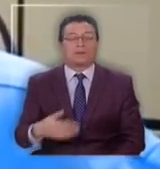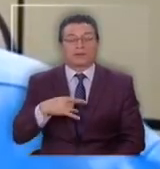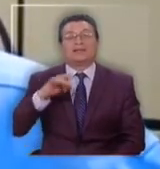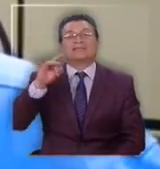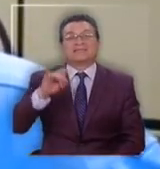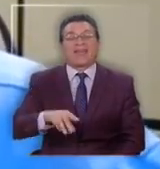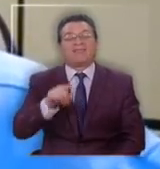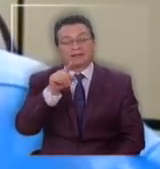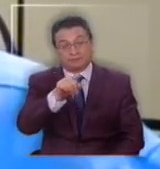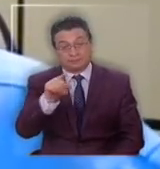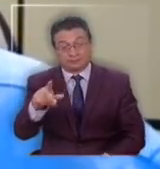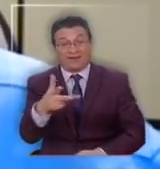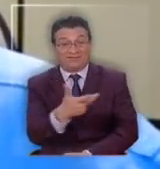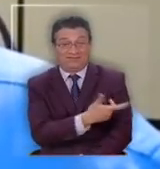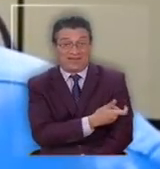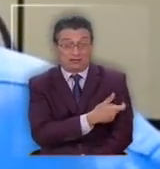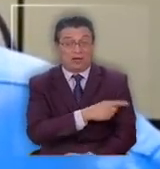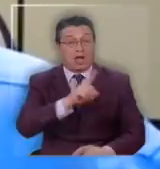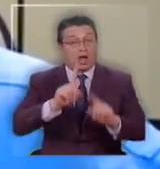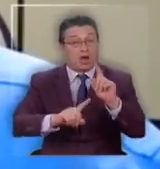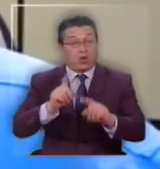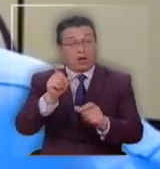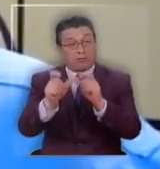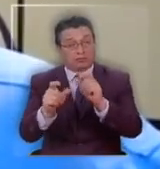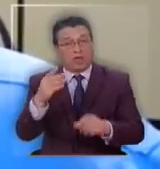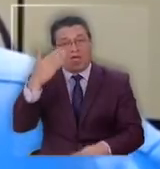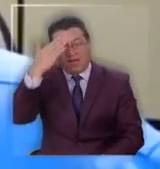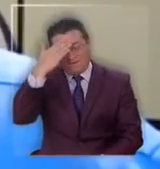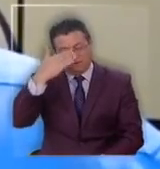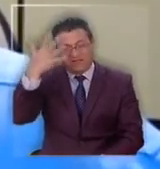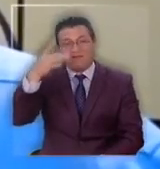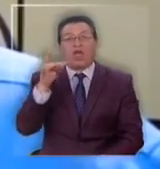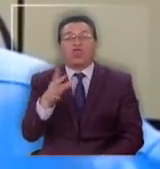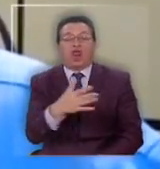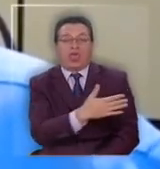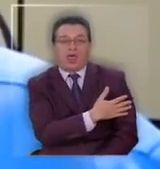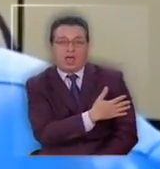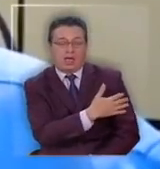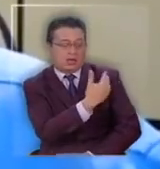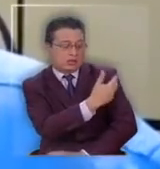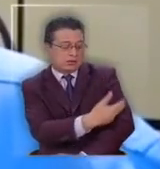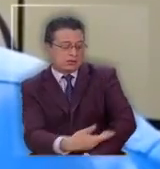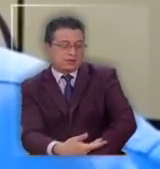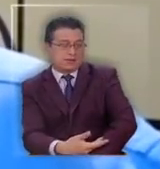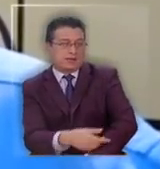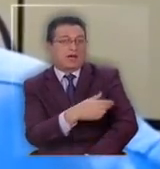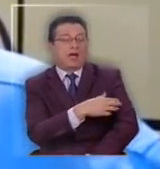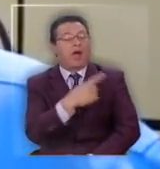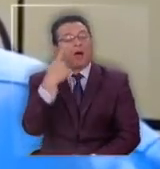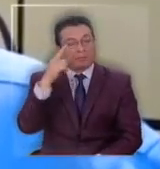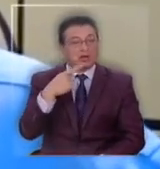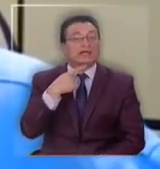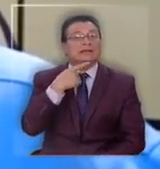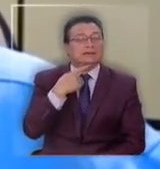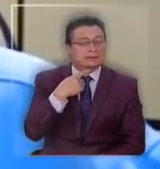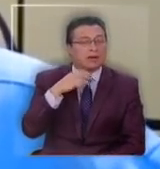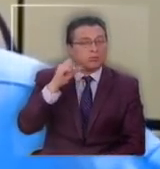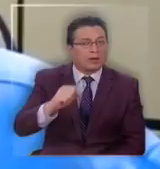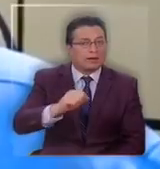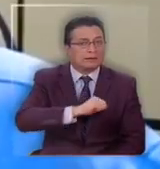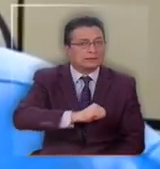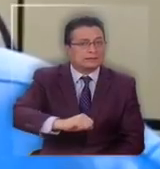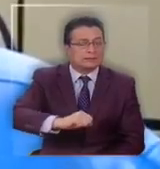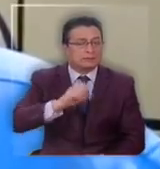Sabemos que con este tipo de vacunas algunas personas tendrán fiebre y dolor en el brazo, y también estamos muy interesados en ver si puede prevenir o no